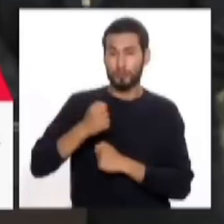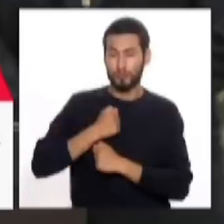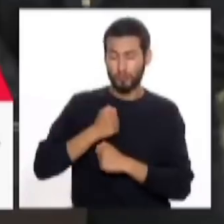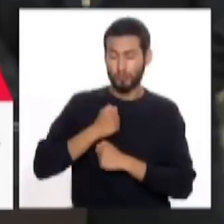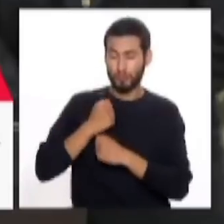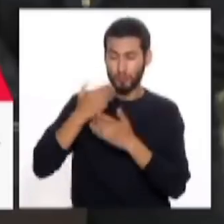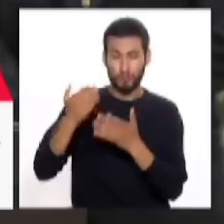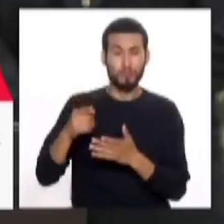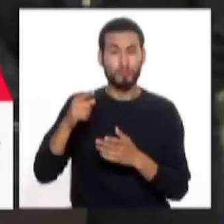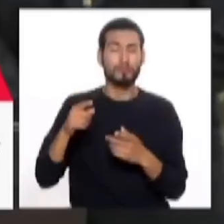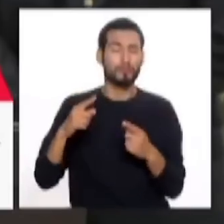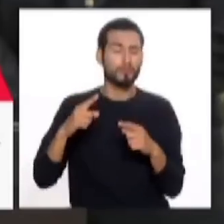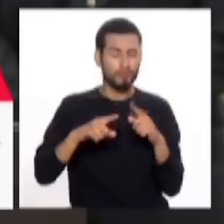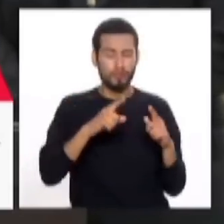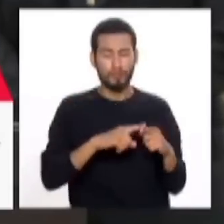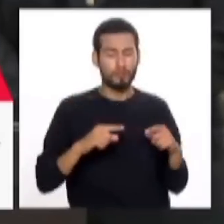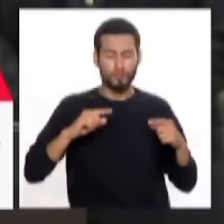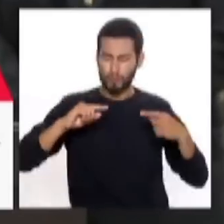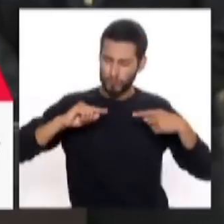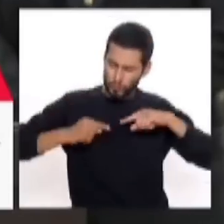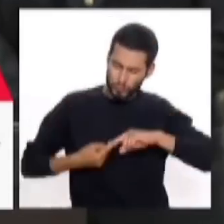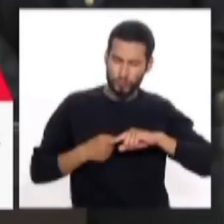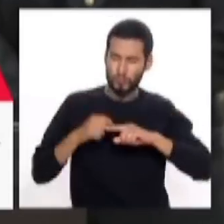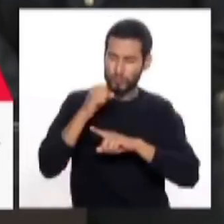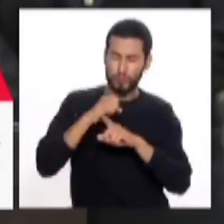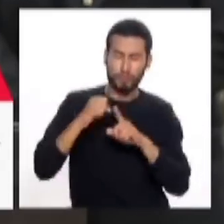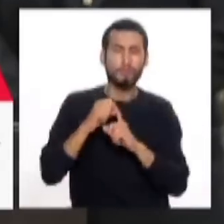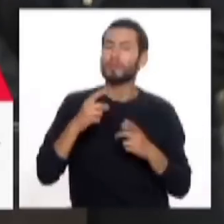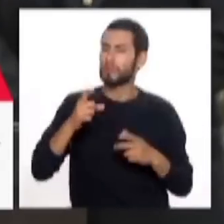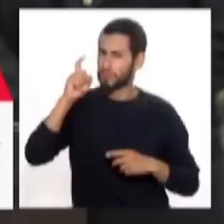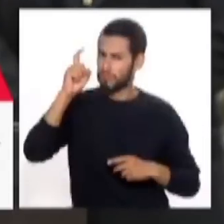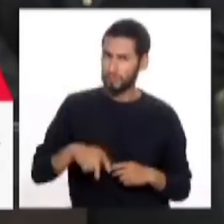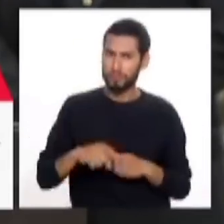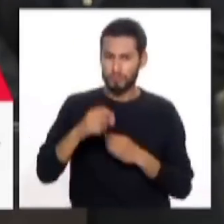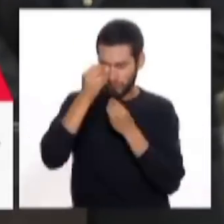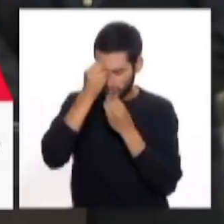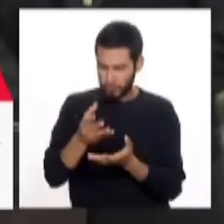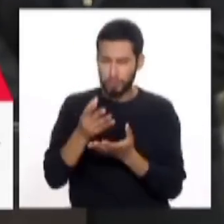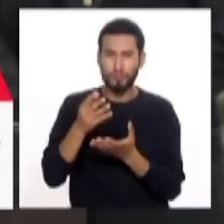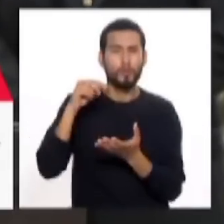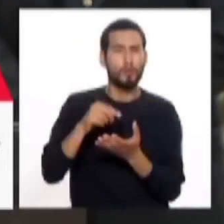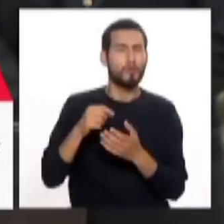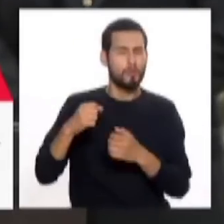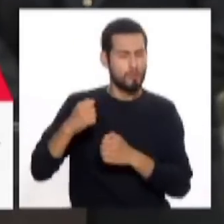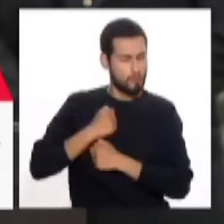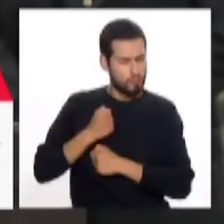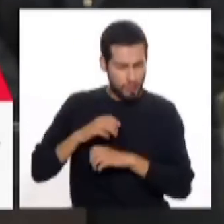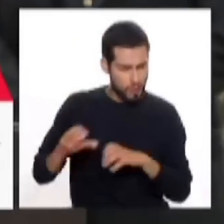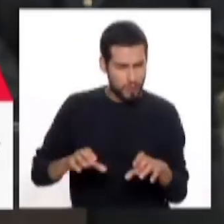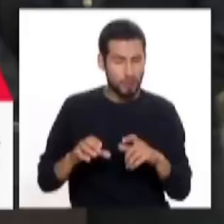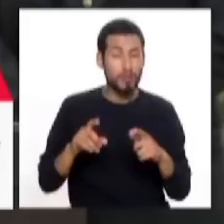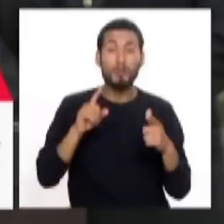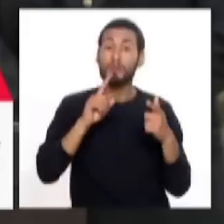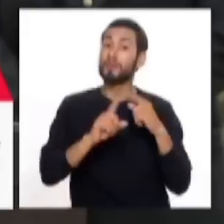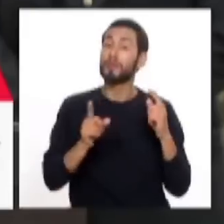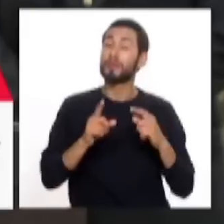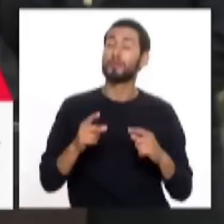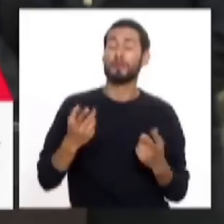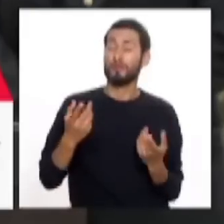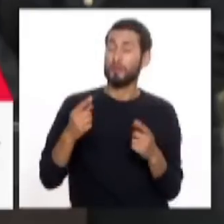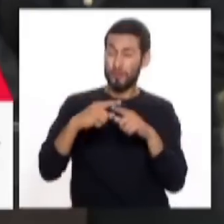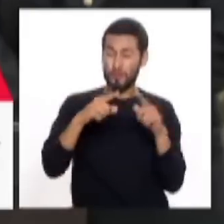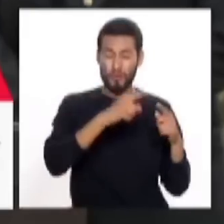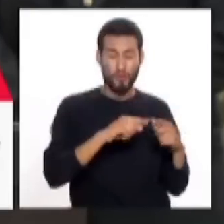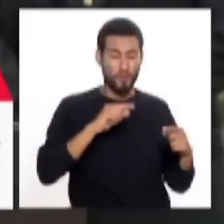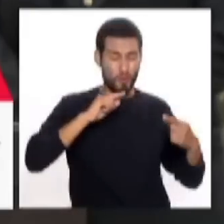de una sociedad significa cumplir con el deber. Pero un contingente de fuerzas presentes en